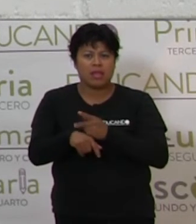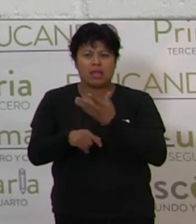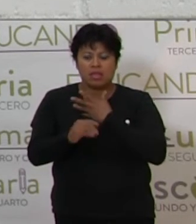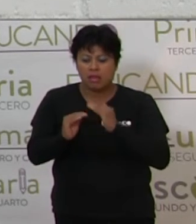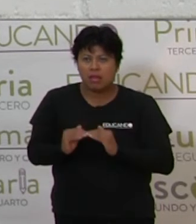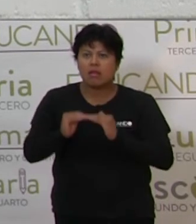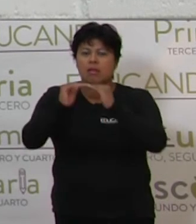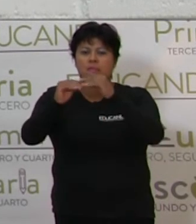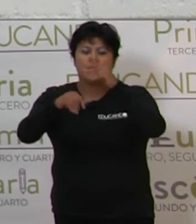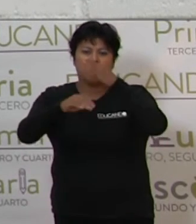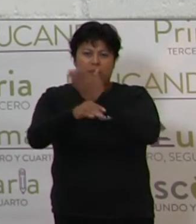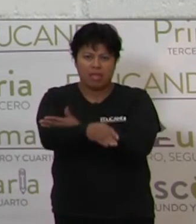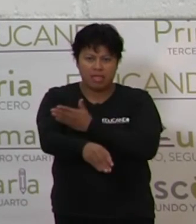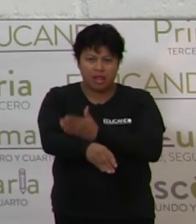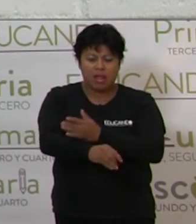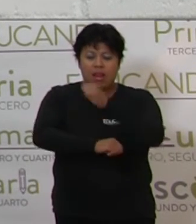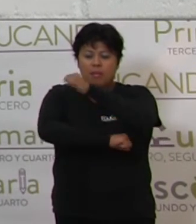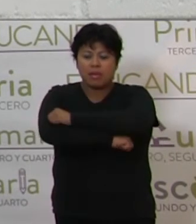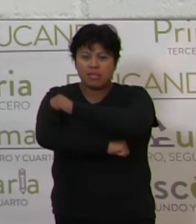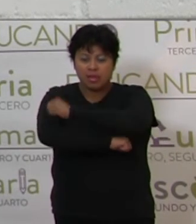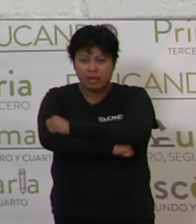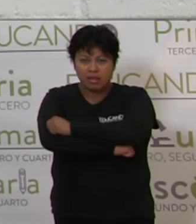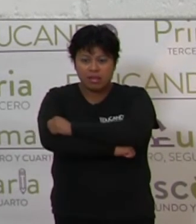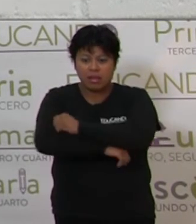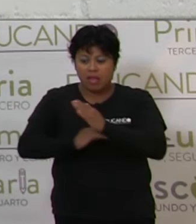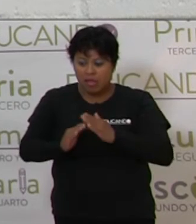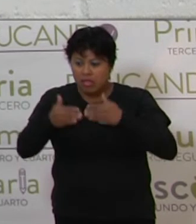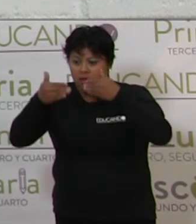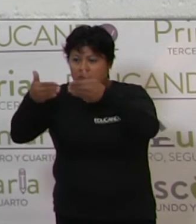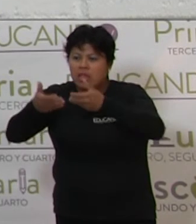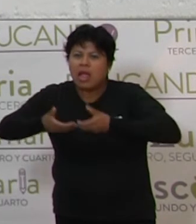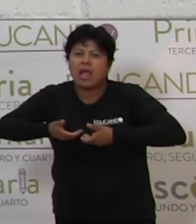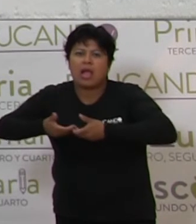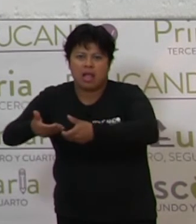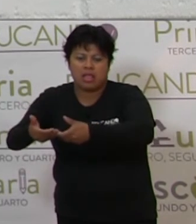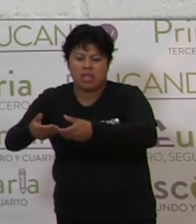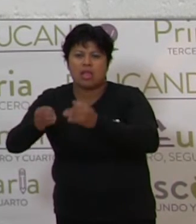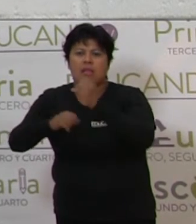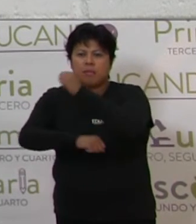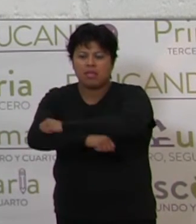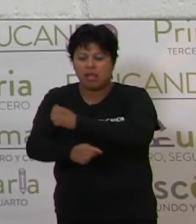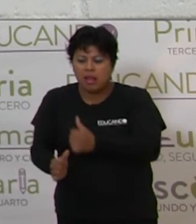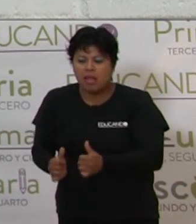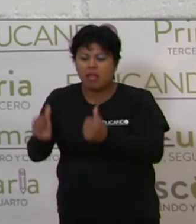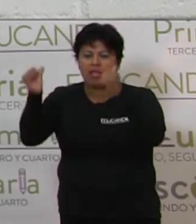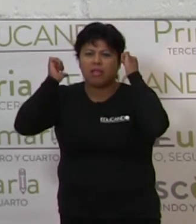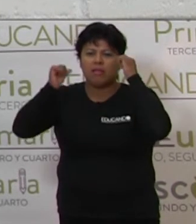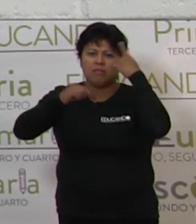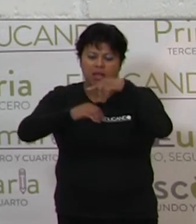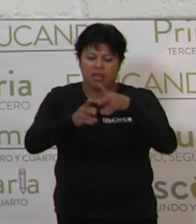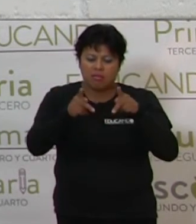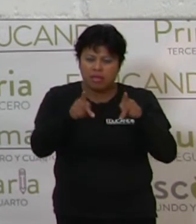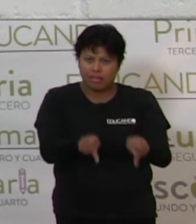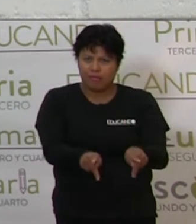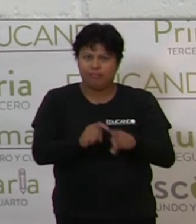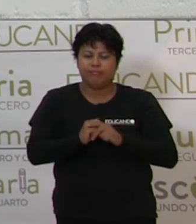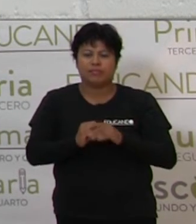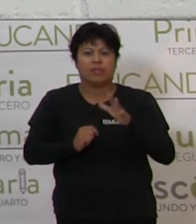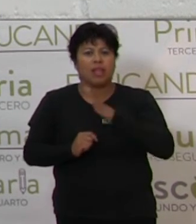y un piso alto de madera. Las ventanas delanteras daban a la calle y las traseras al